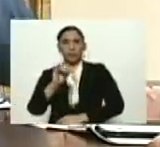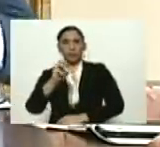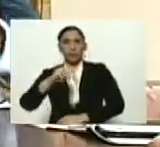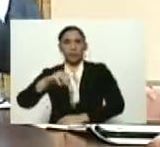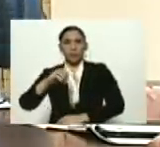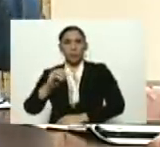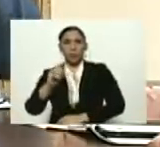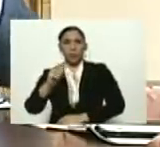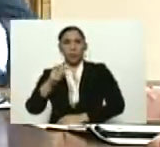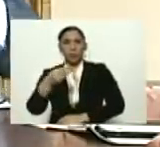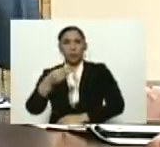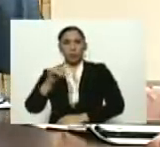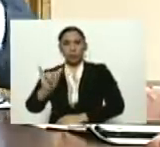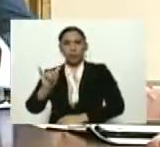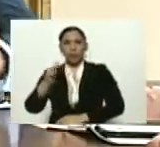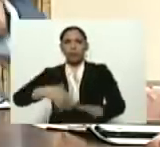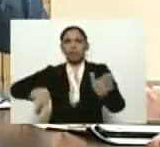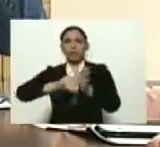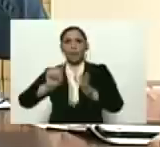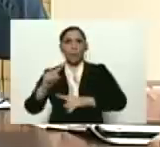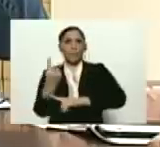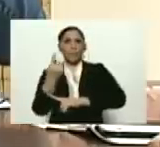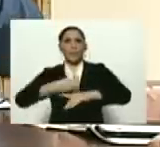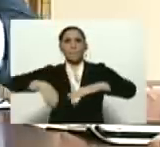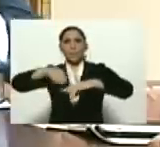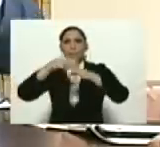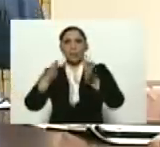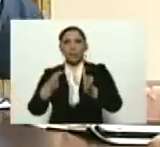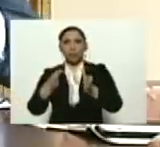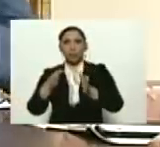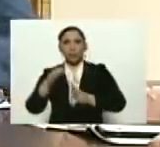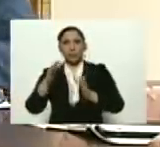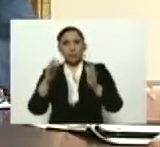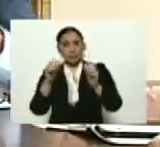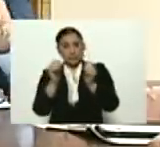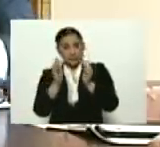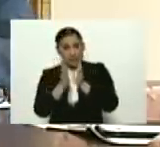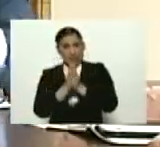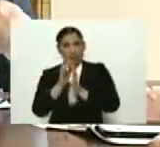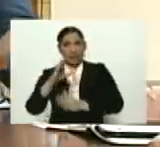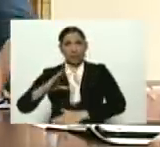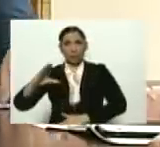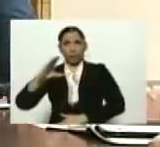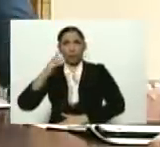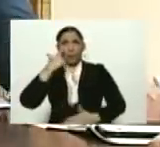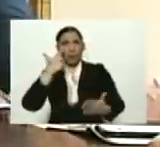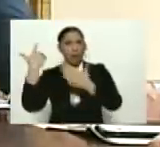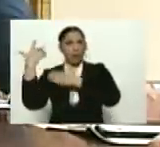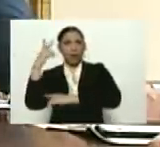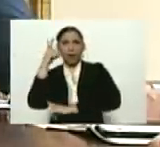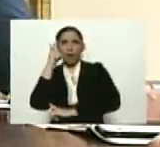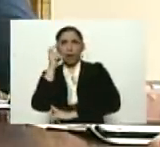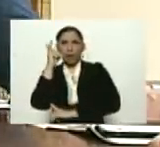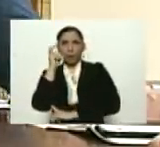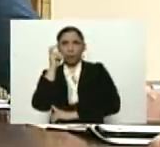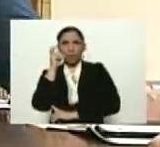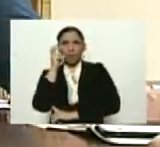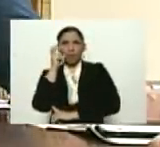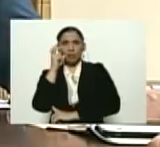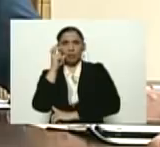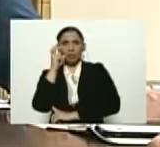sido ratificado primer ministro de San Cristóbal y Nieves. Vamos a escuchar a su